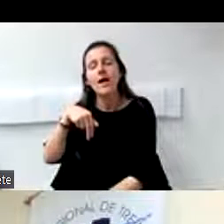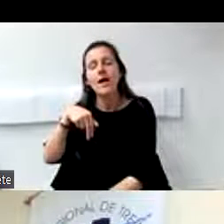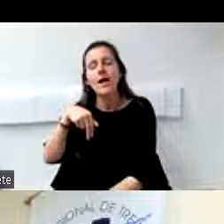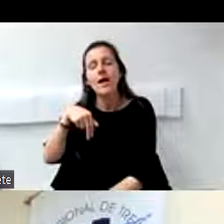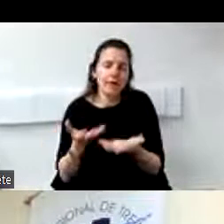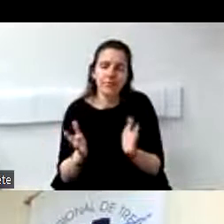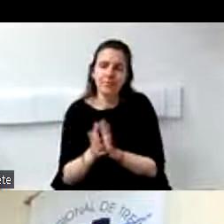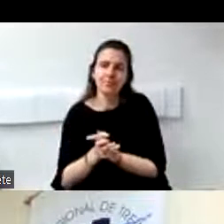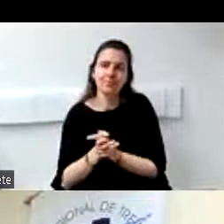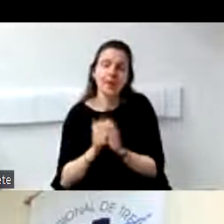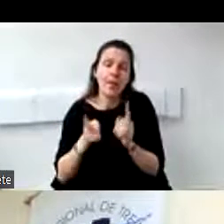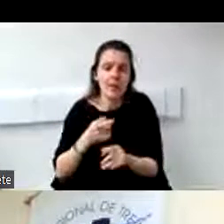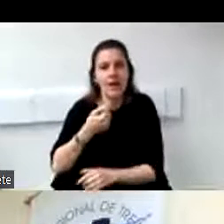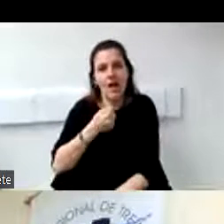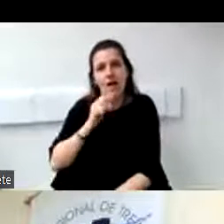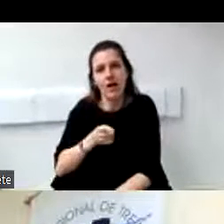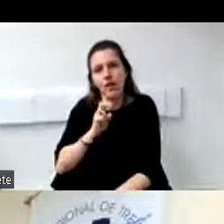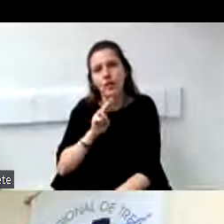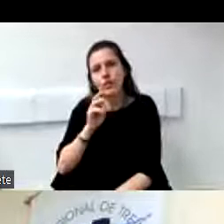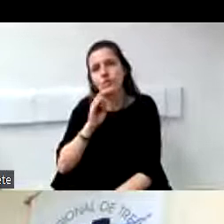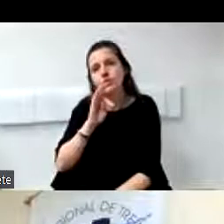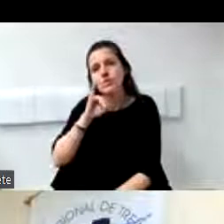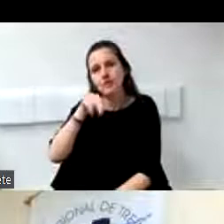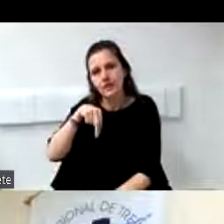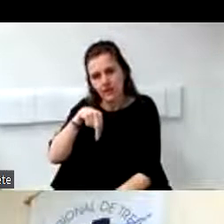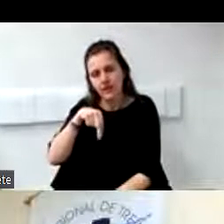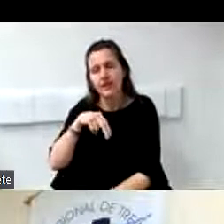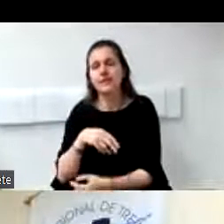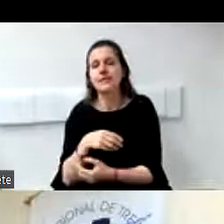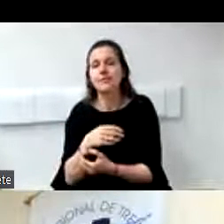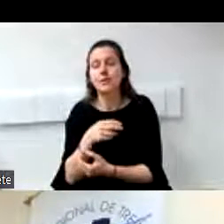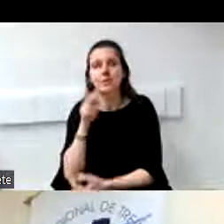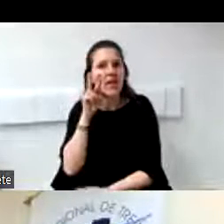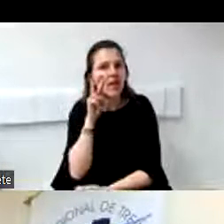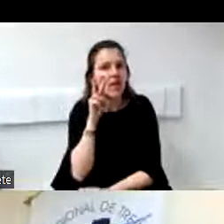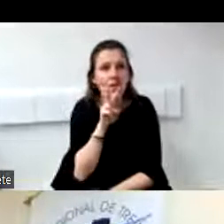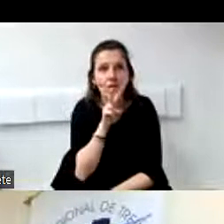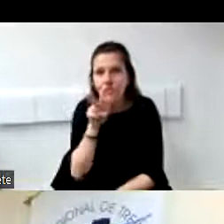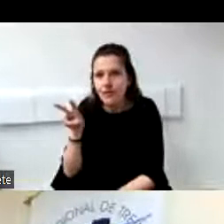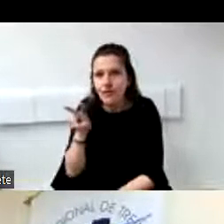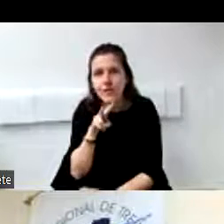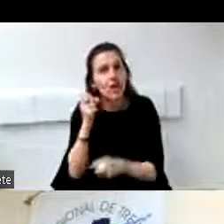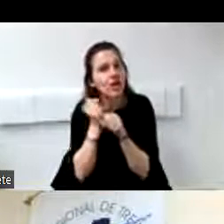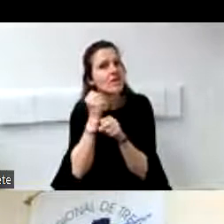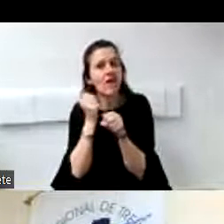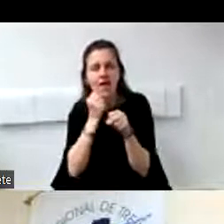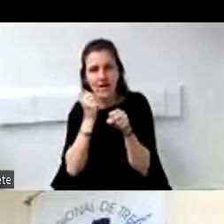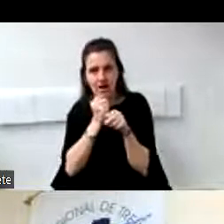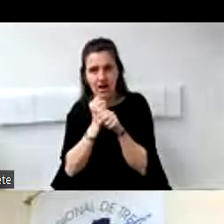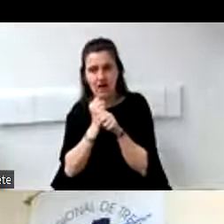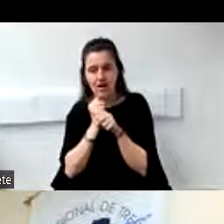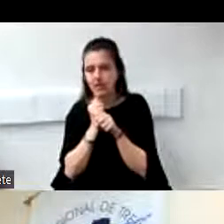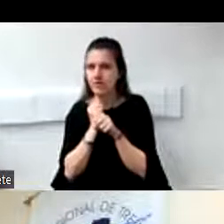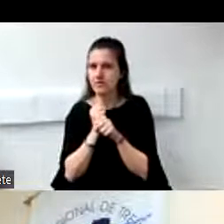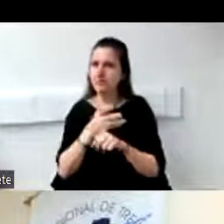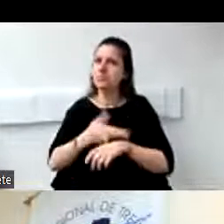dije ayer, reconocer, porque los veo a todos y todas en los lugares de trabajo, este esfuerzo,